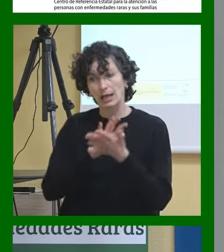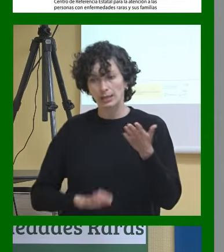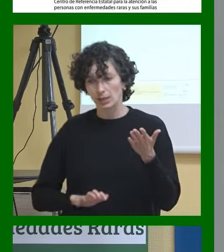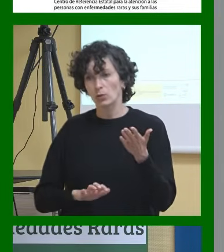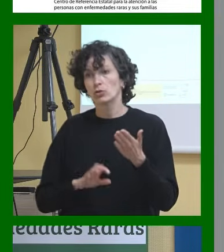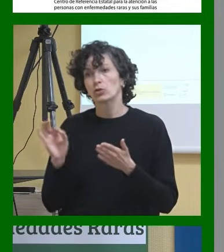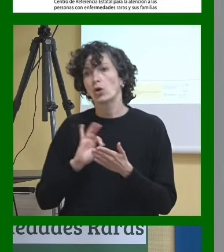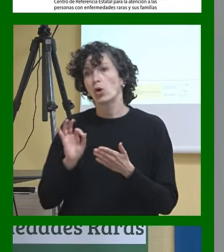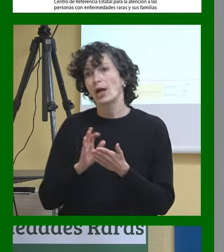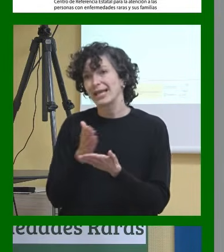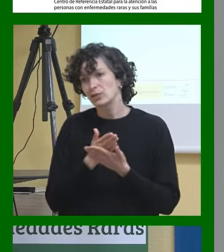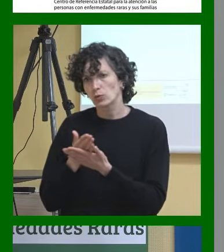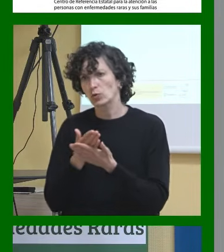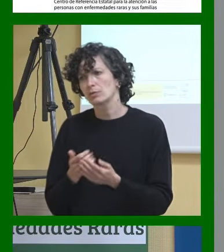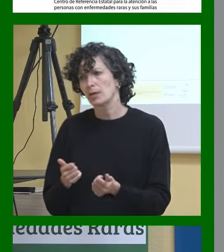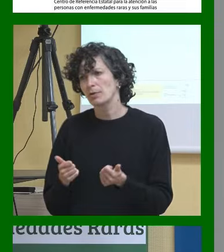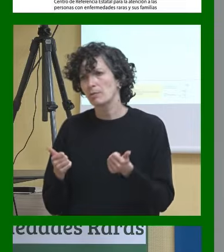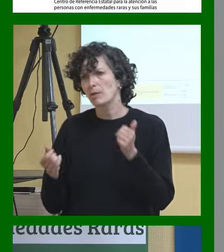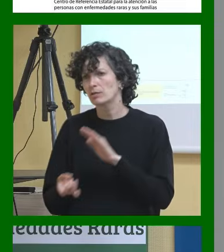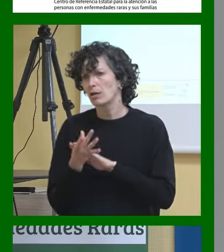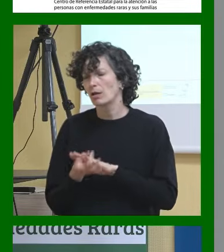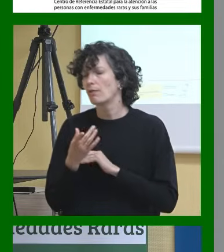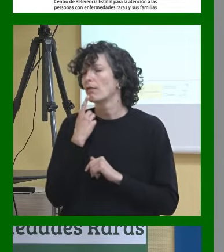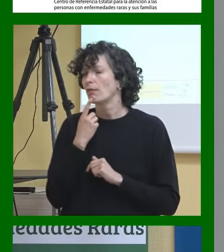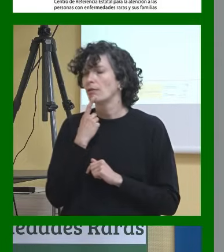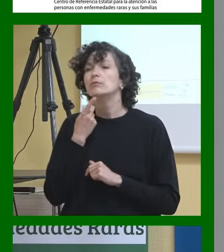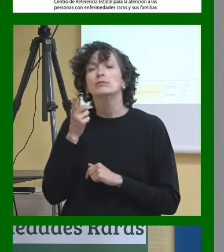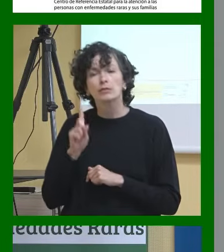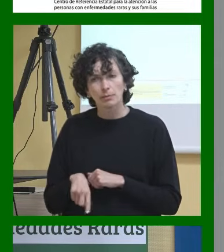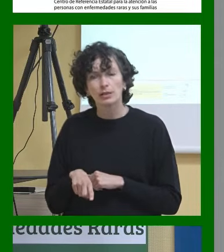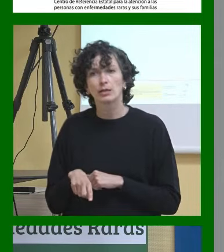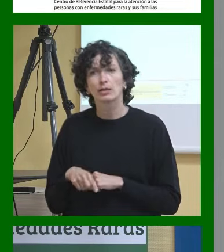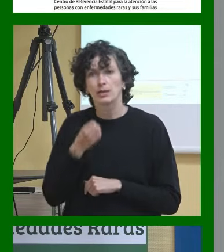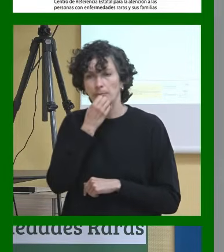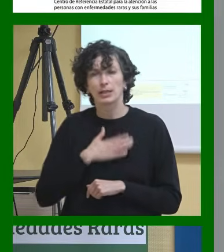artículos, ¿no? o más estudios que nos dicen que también hay un impacto significativo en